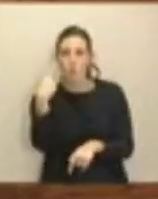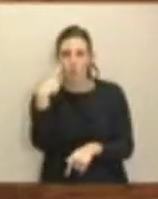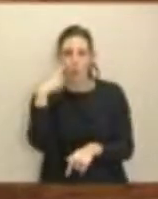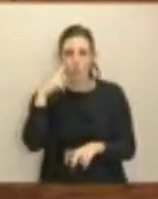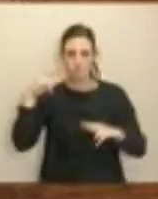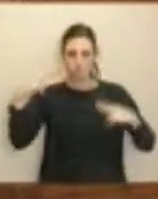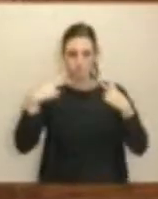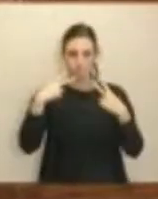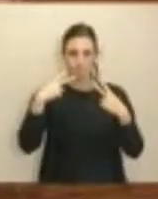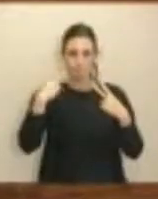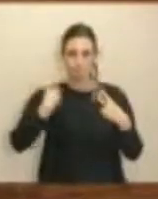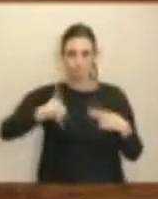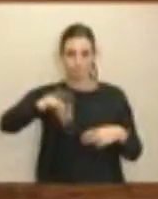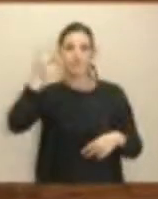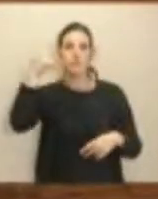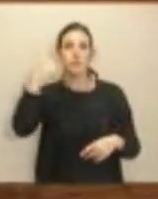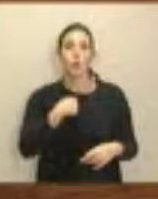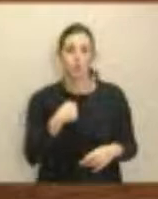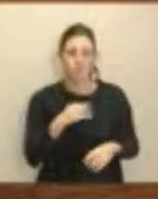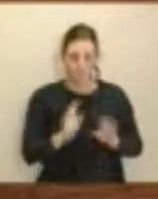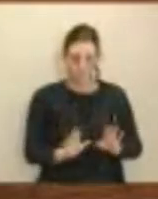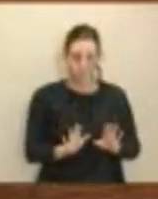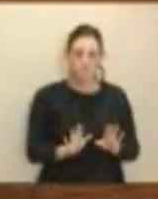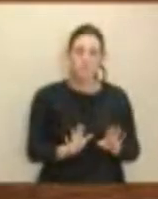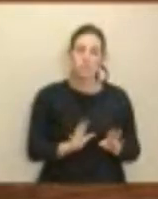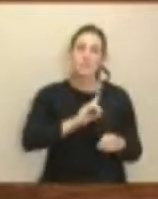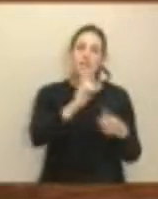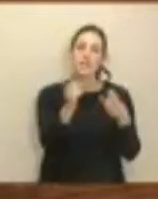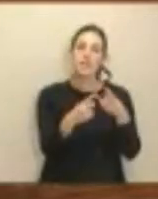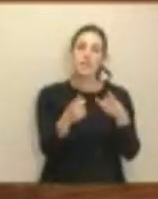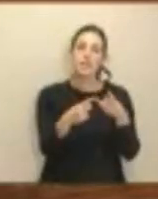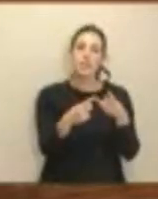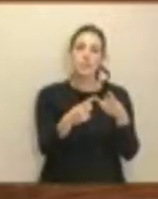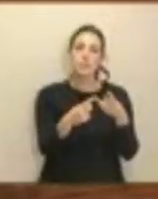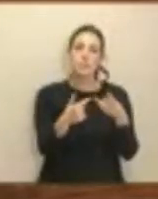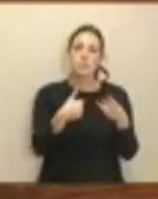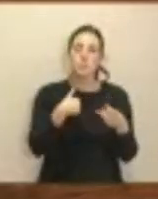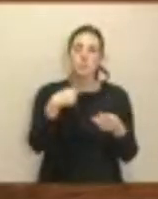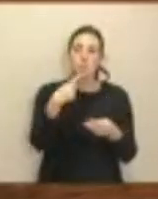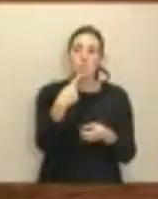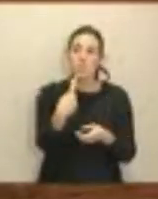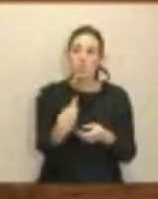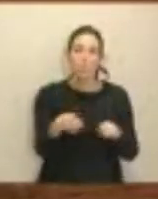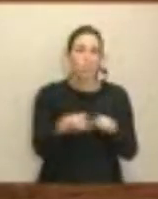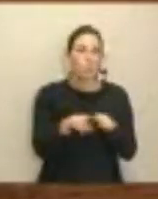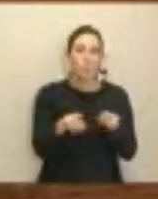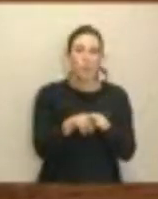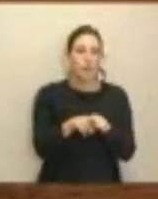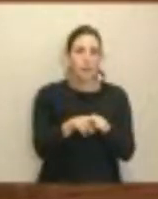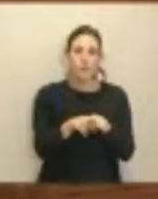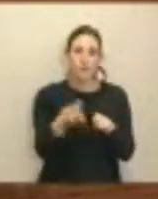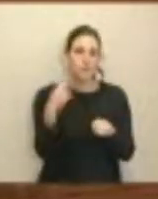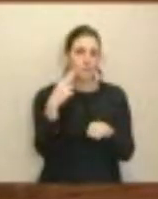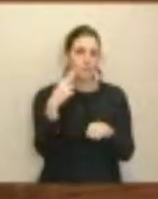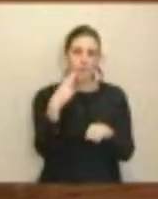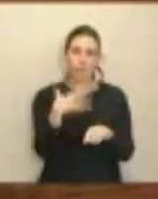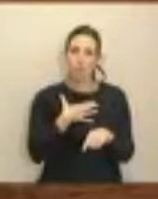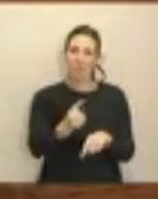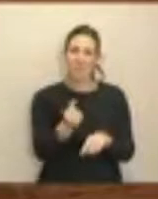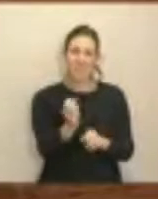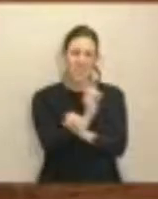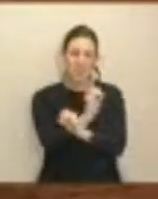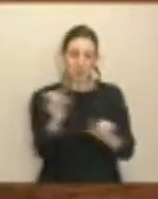rápidamente. Y una tercera, que yo califico de cobarde y que por eso